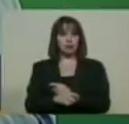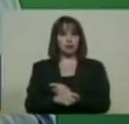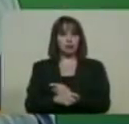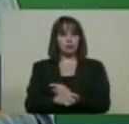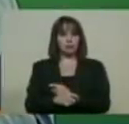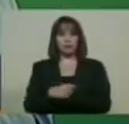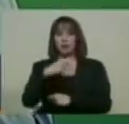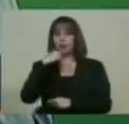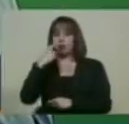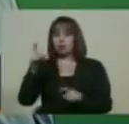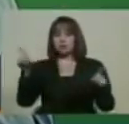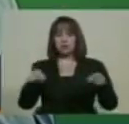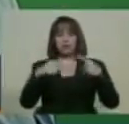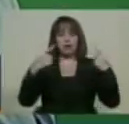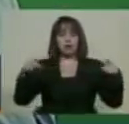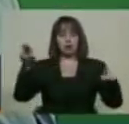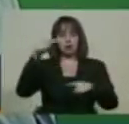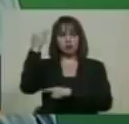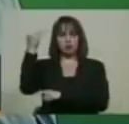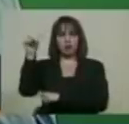como dice el himno nacional,